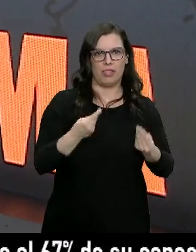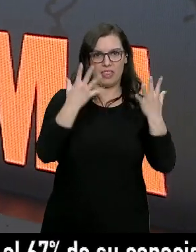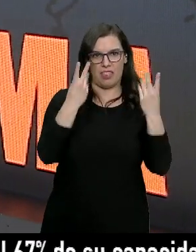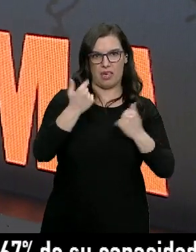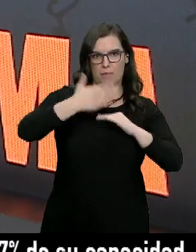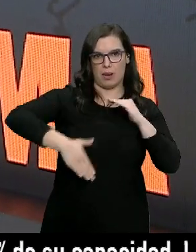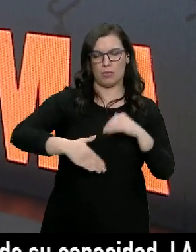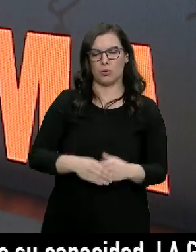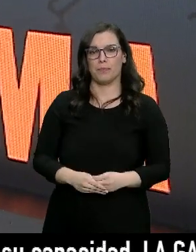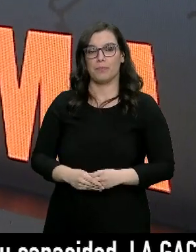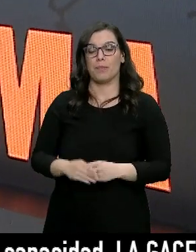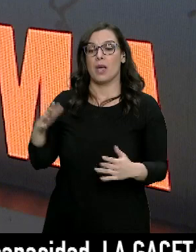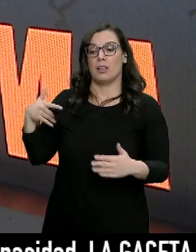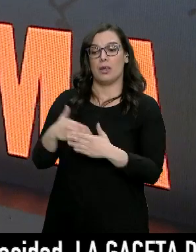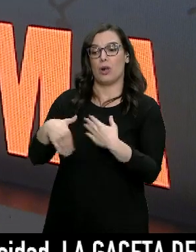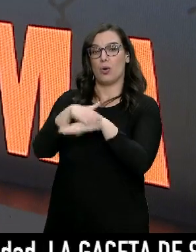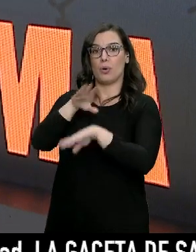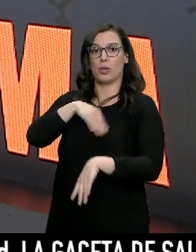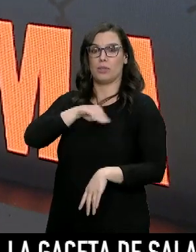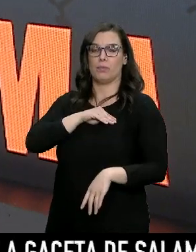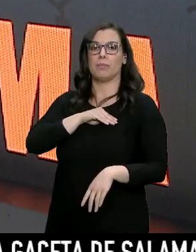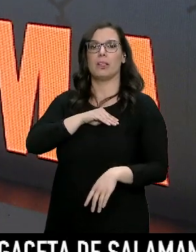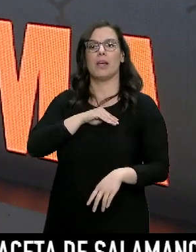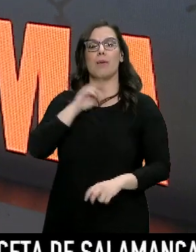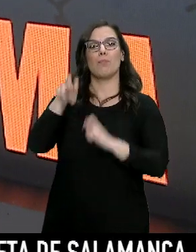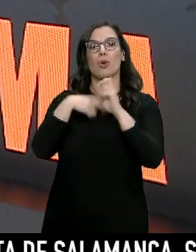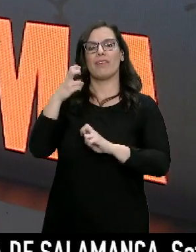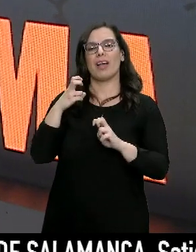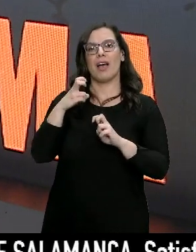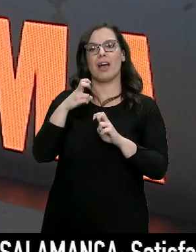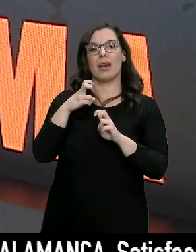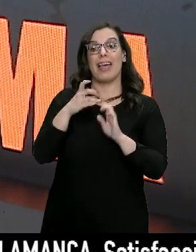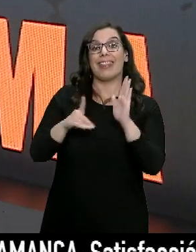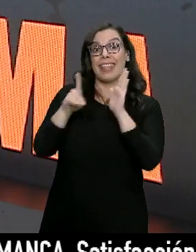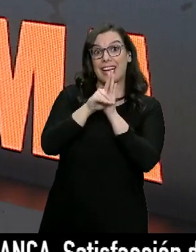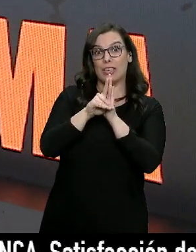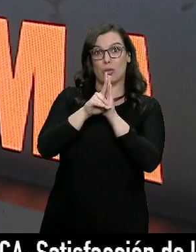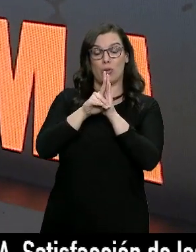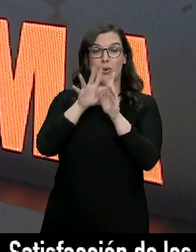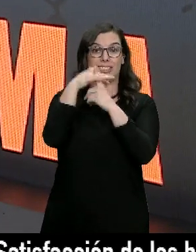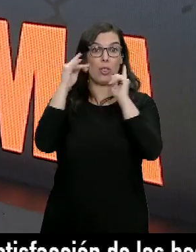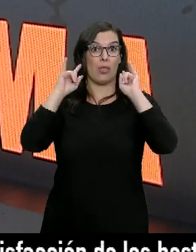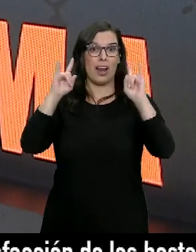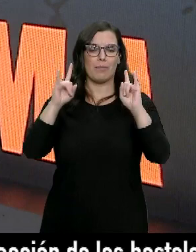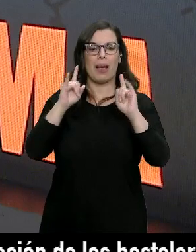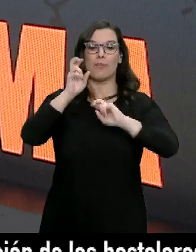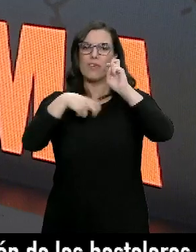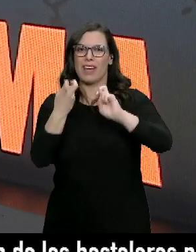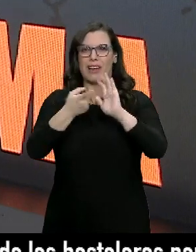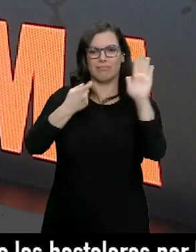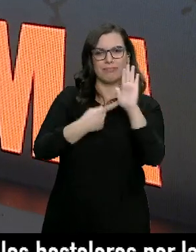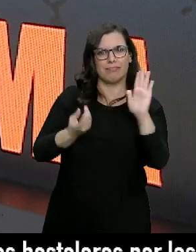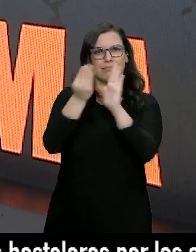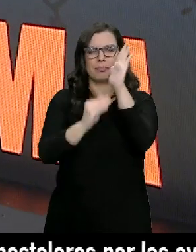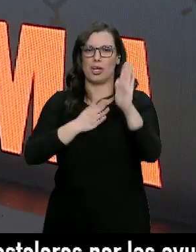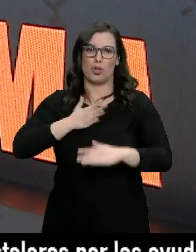del Gobierno. Hasta ahora el Ejecutivo Central ha rehuido modificar el decreto del estado de alarma, intentando evitar un nuevo